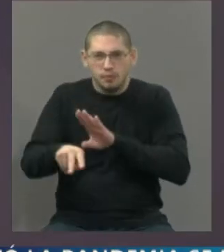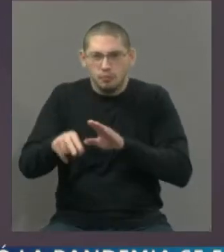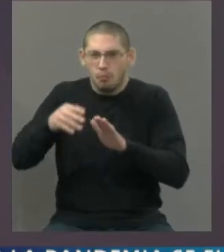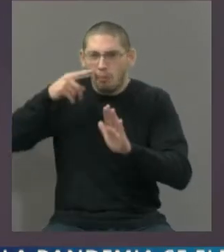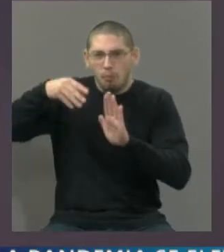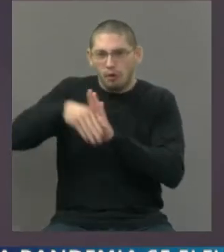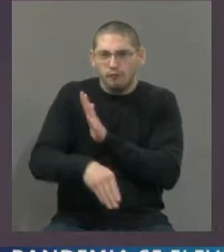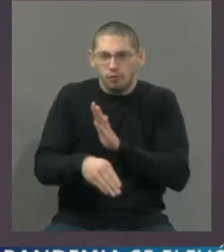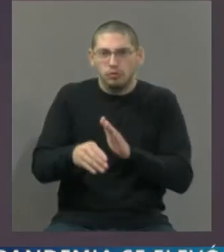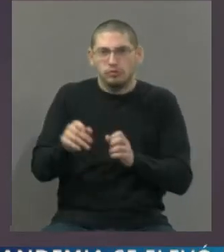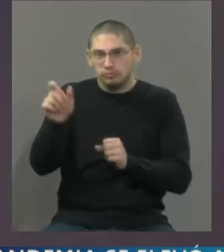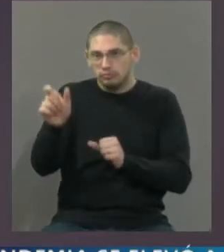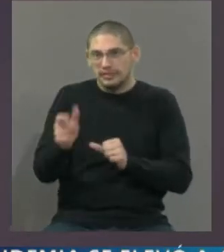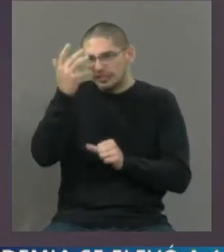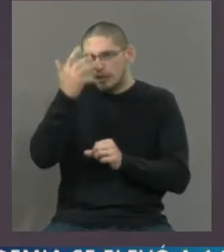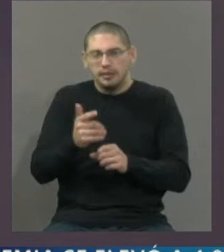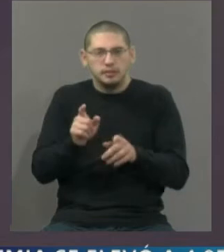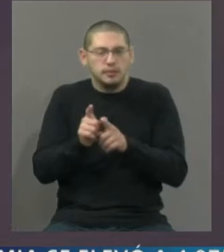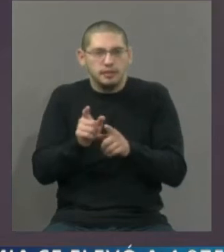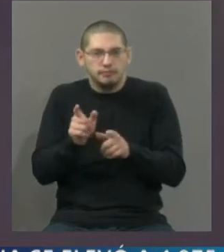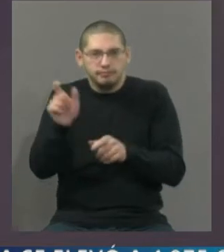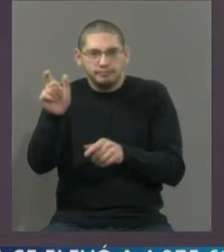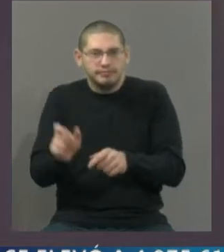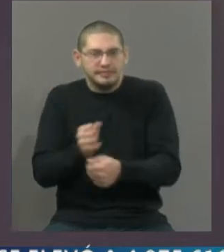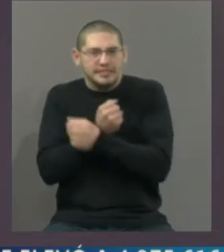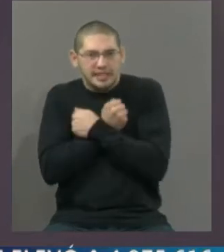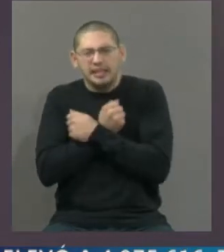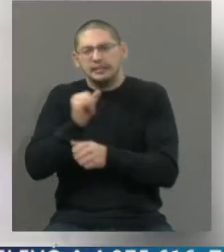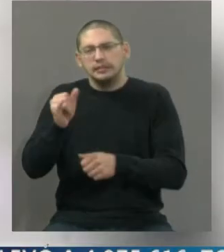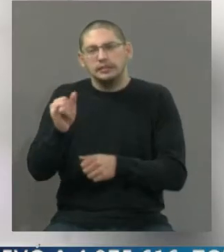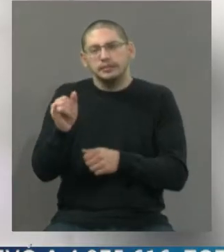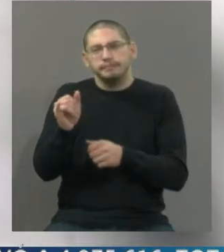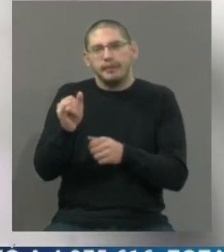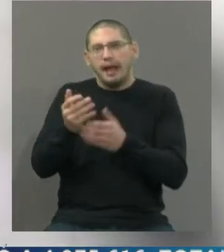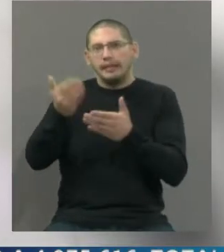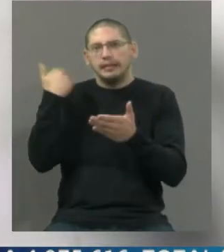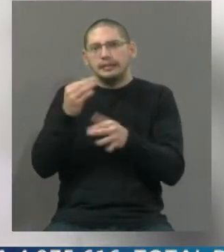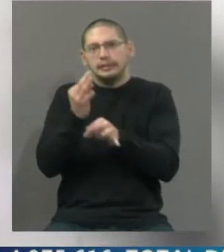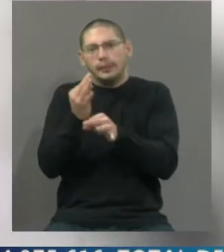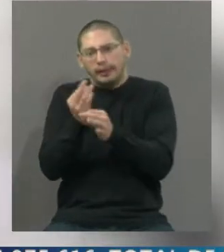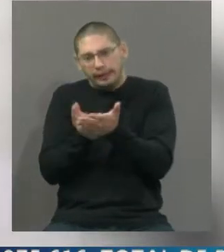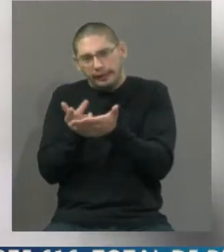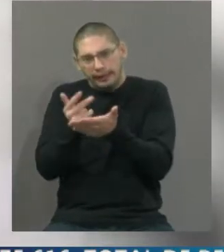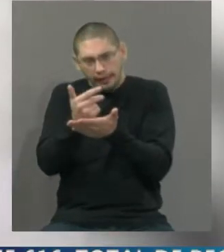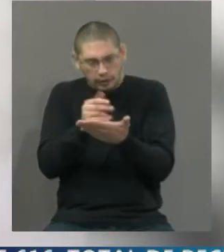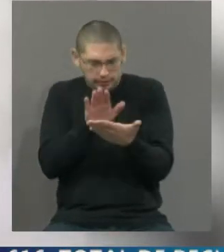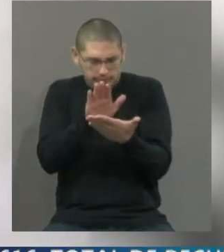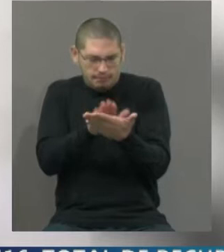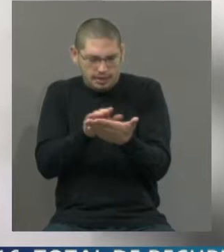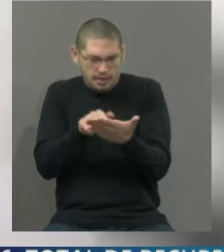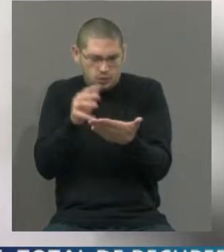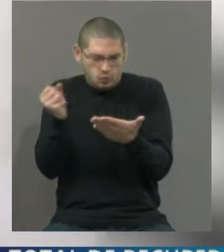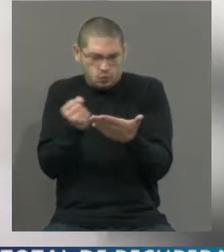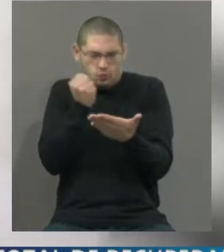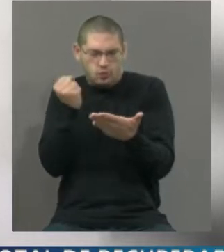querido, independientemente de esta figura de que recortábamos en la escuela, que la pegábamos, ¿no? Sino que como una cuestión,